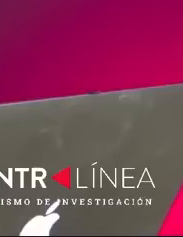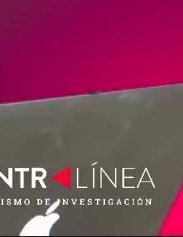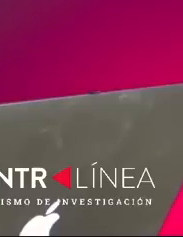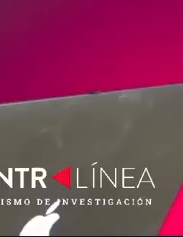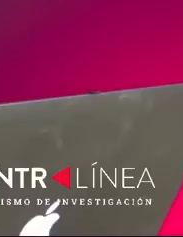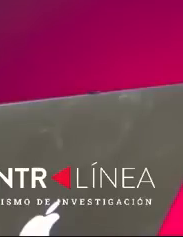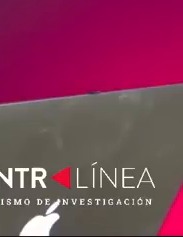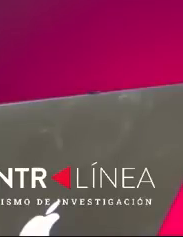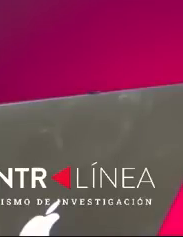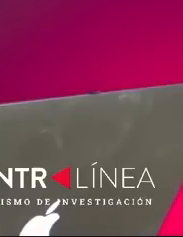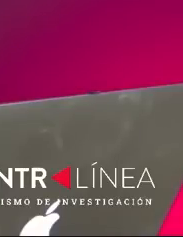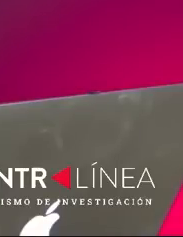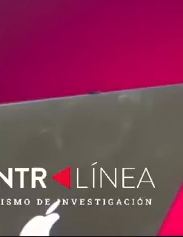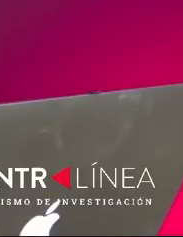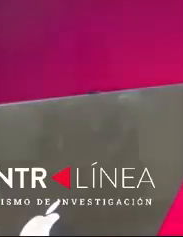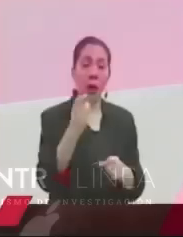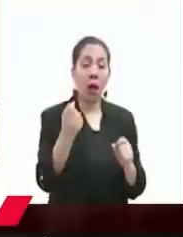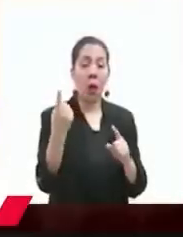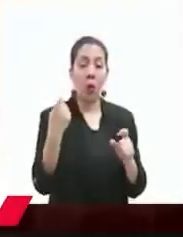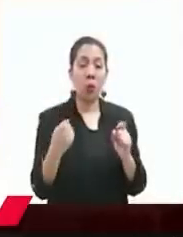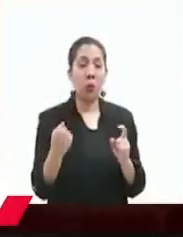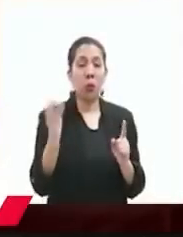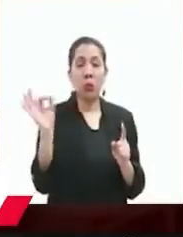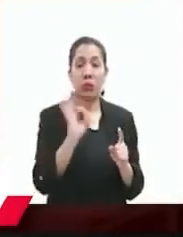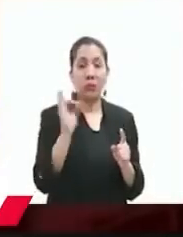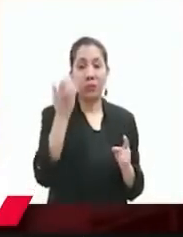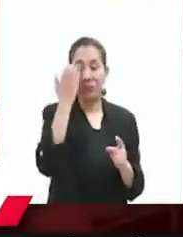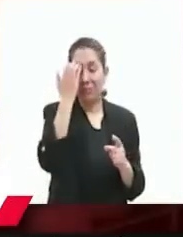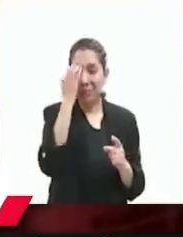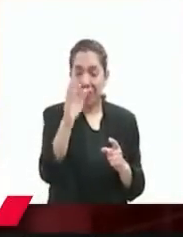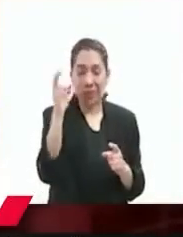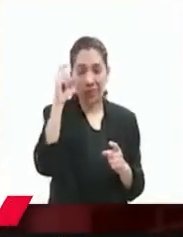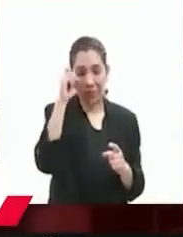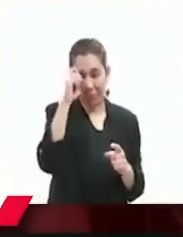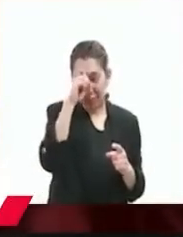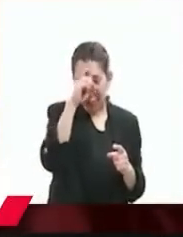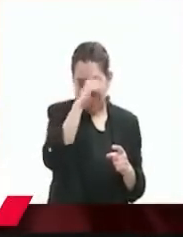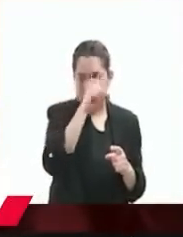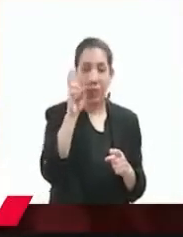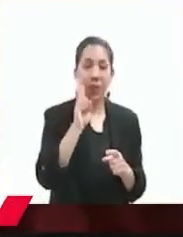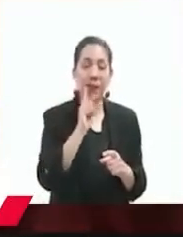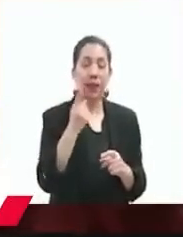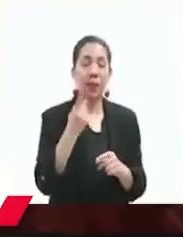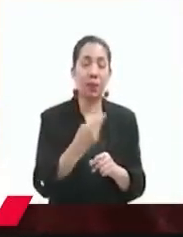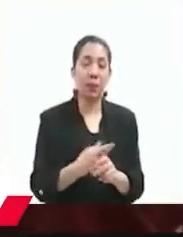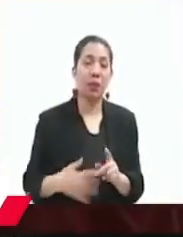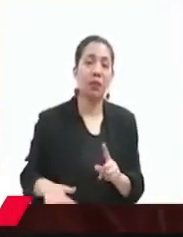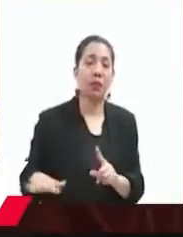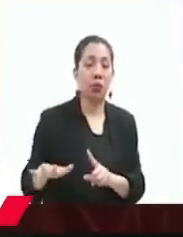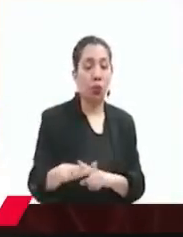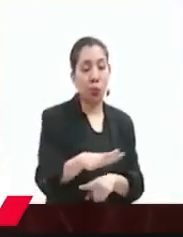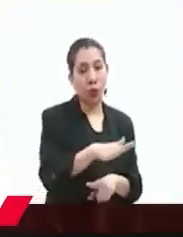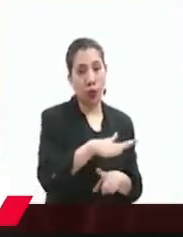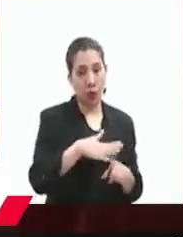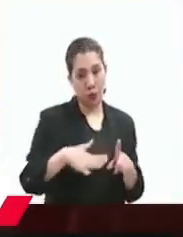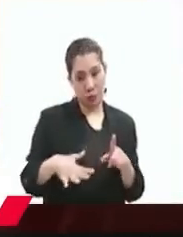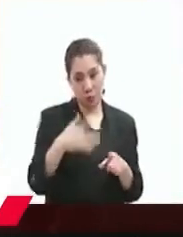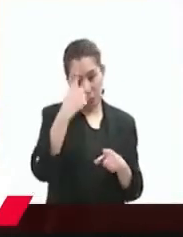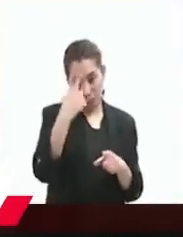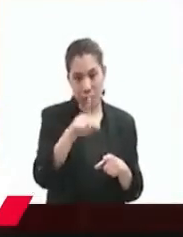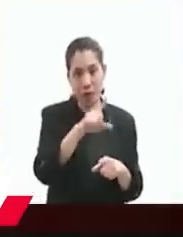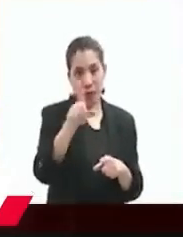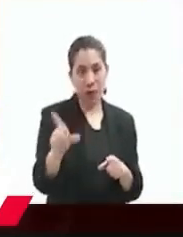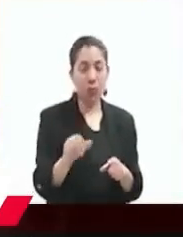solo quedaron dos el Carlos beristain y también Ángela buitrago Pues con estos señalamientos